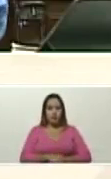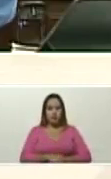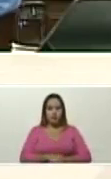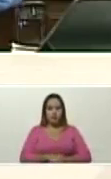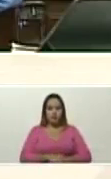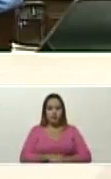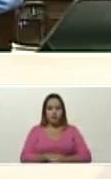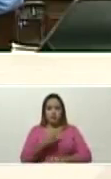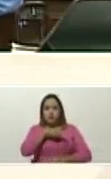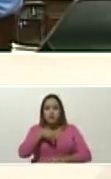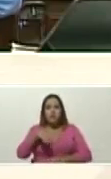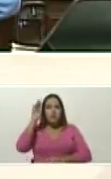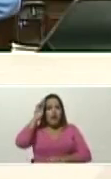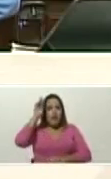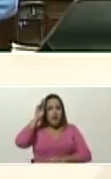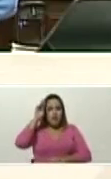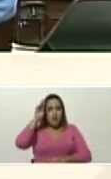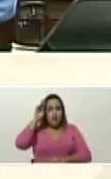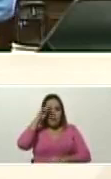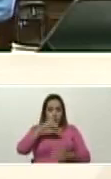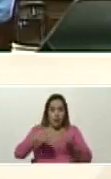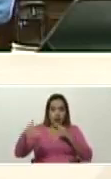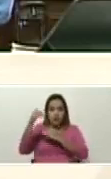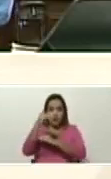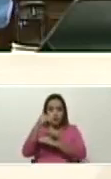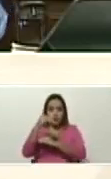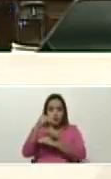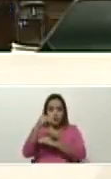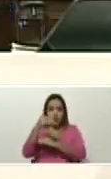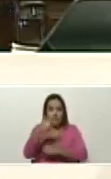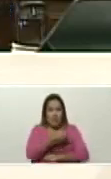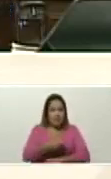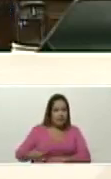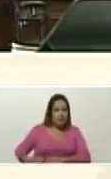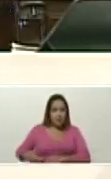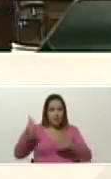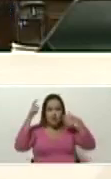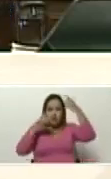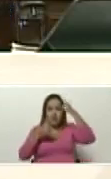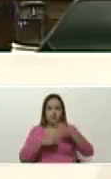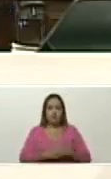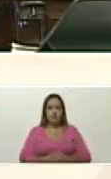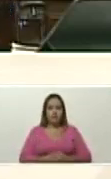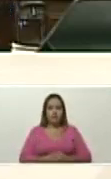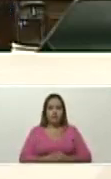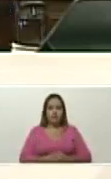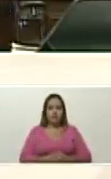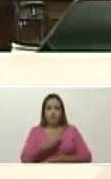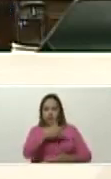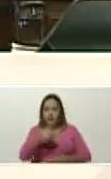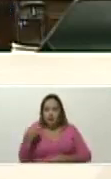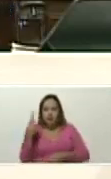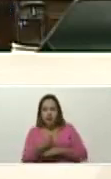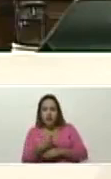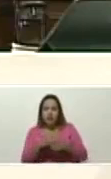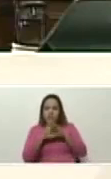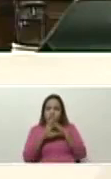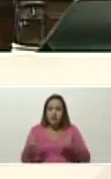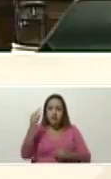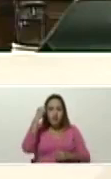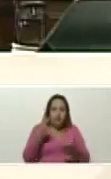de nuestro maestro mayor, de nuestro comandante supremo, fue que uno se tiene que levantar todos los